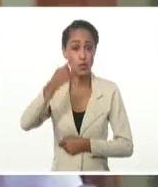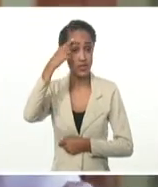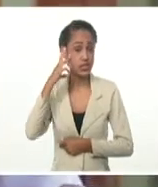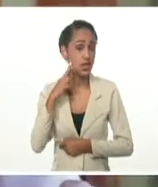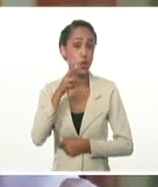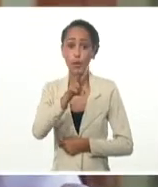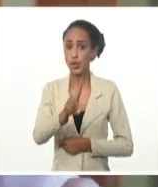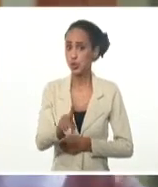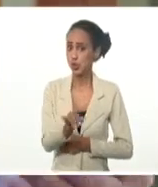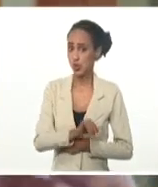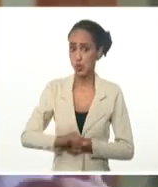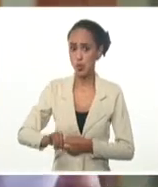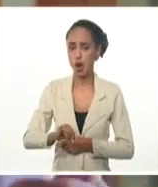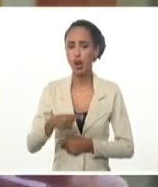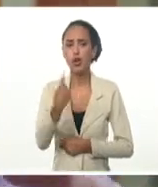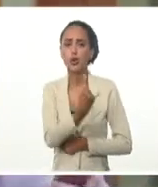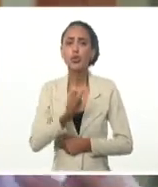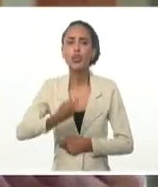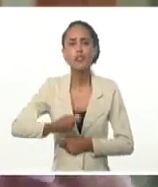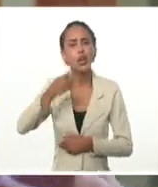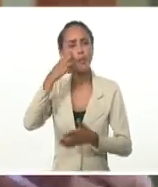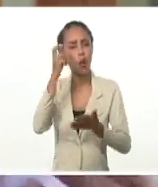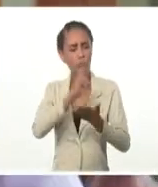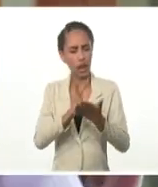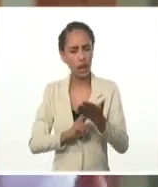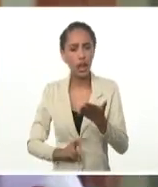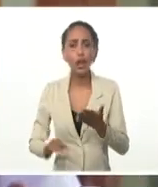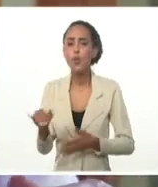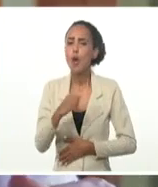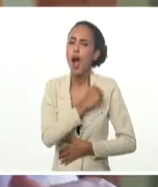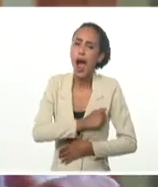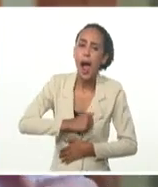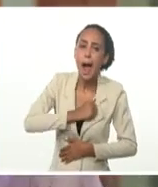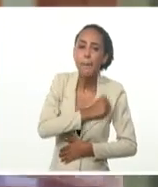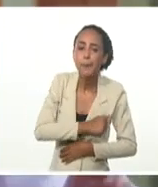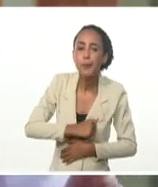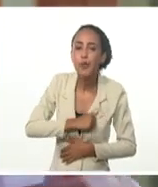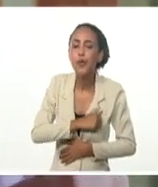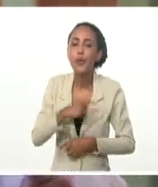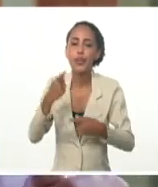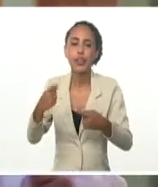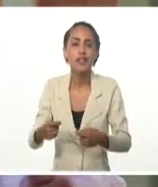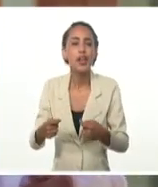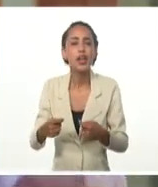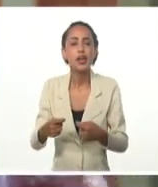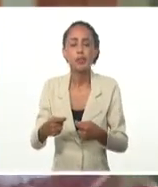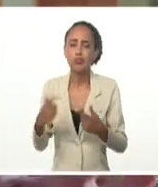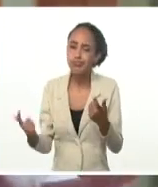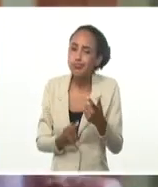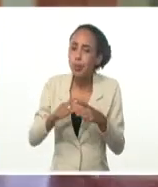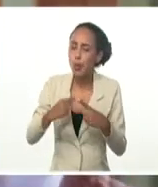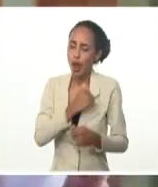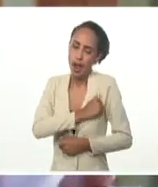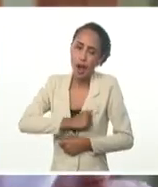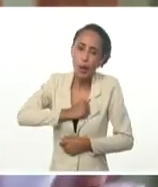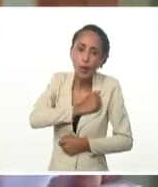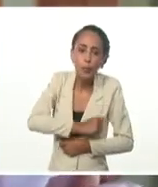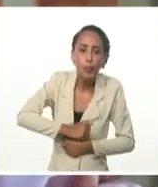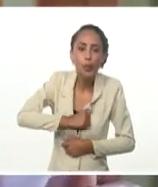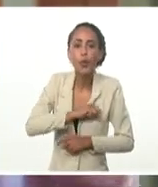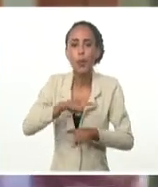Pero sí hay que leerlo, sí hay que fortalecer ese amor por el bien, ese amor por la virtud, ese amor por